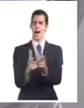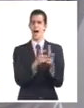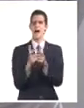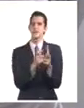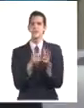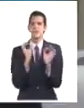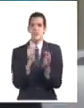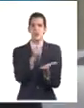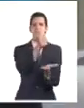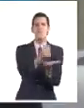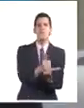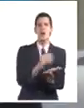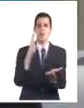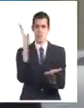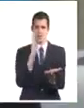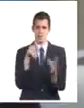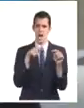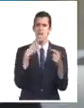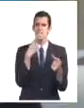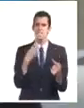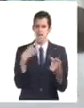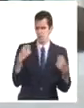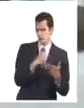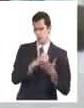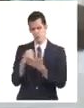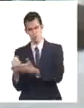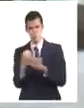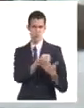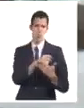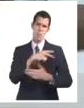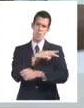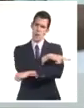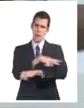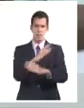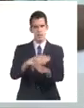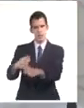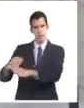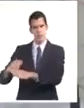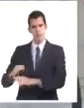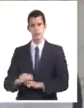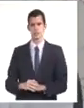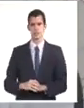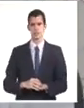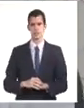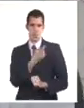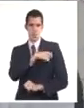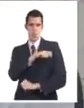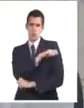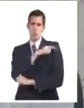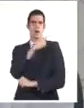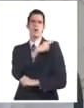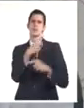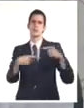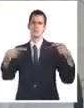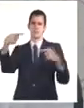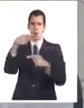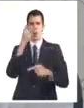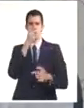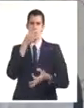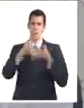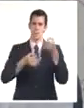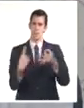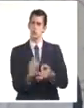el pueblo como el principal protagonista. Nadie cambiará nuestro camino escogido por los cubanos hace